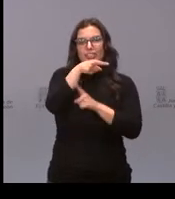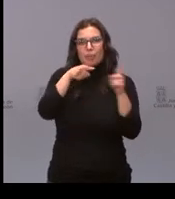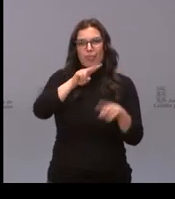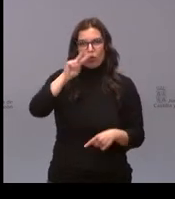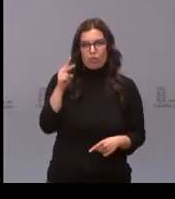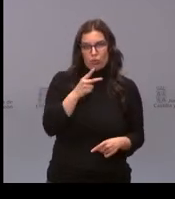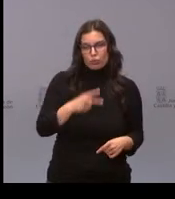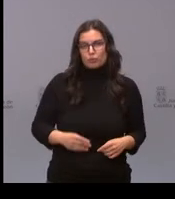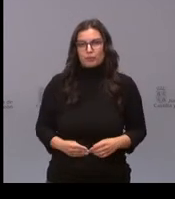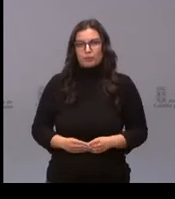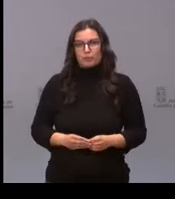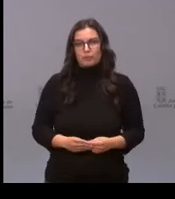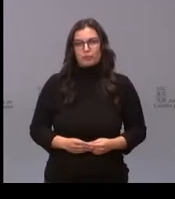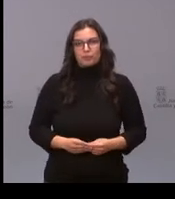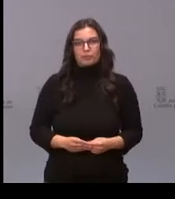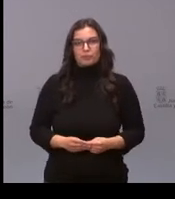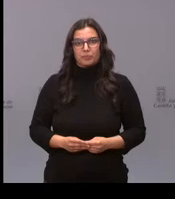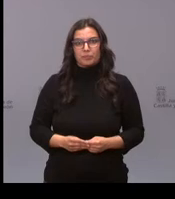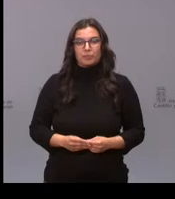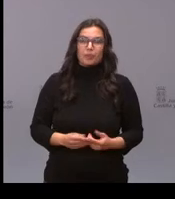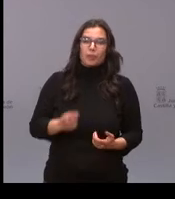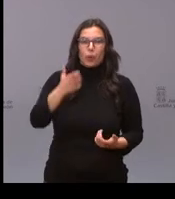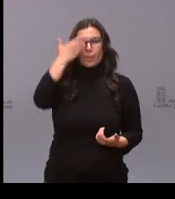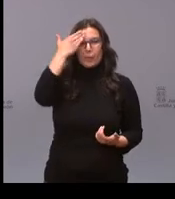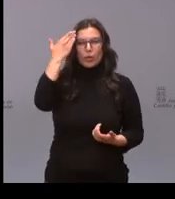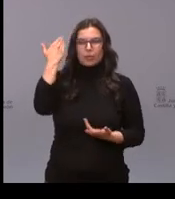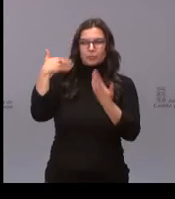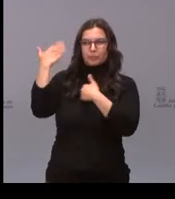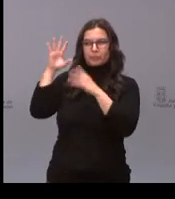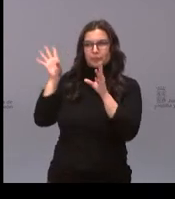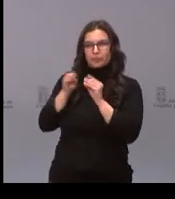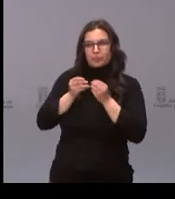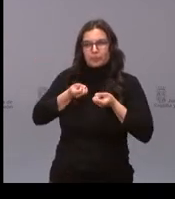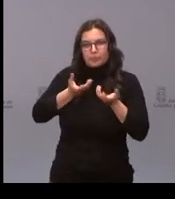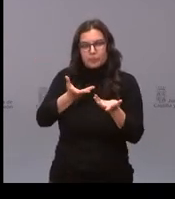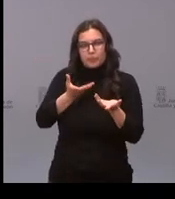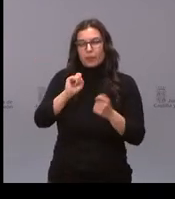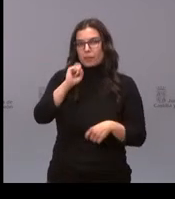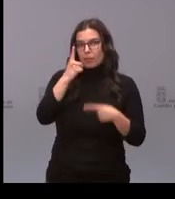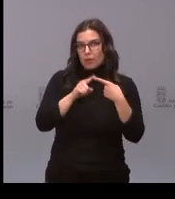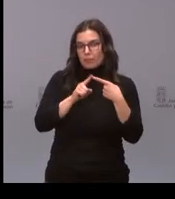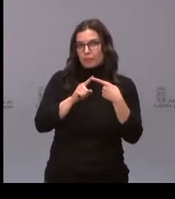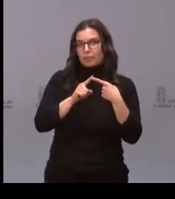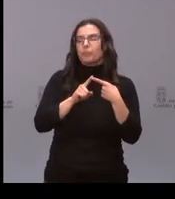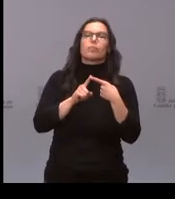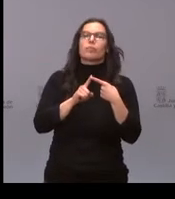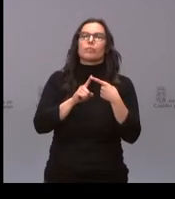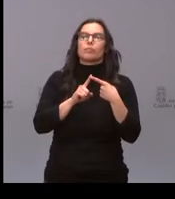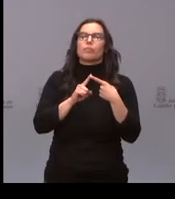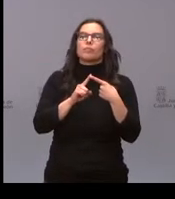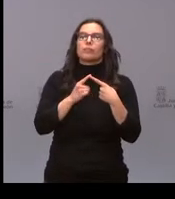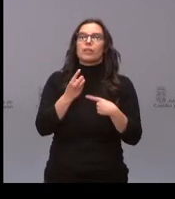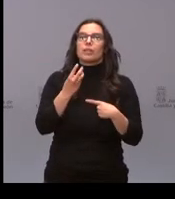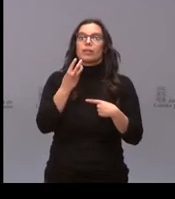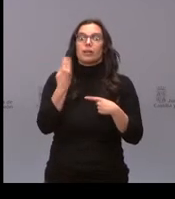euros. Voy a hacer un poquito de memoria. En primer lugar, concluir tres módulos de